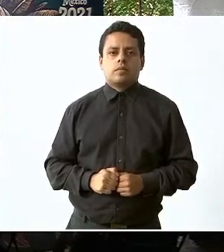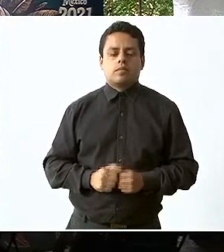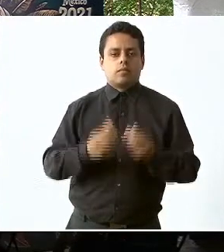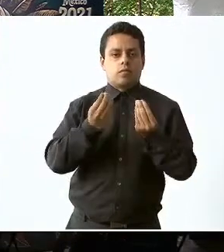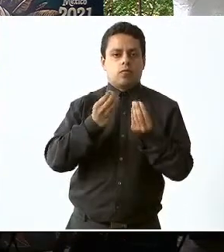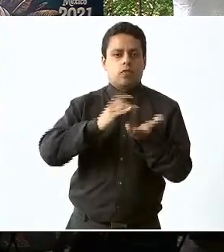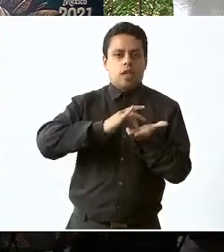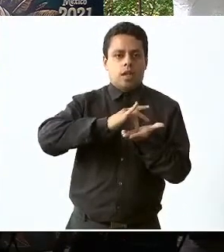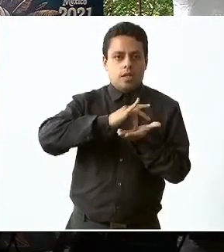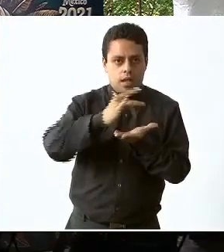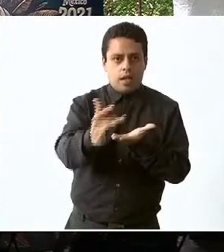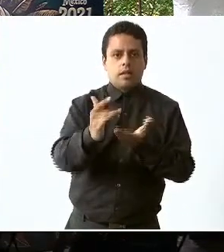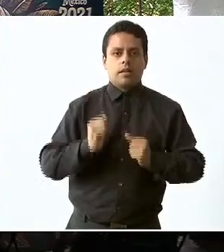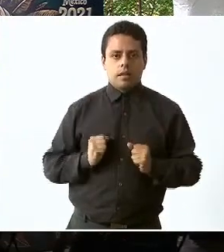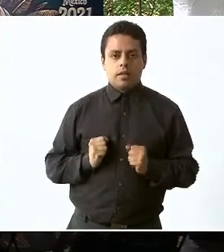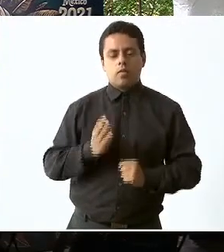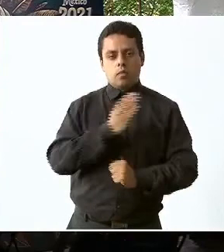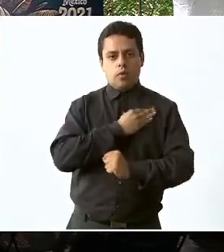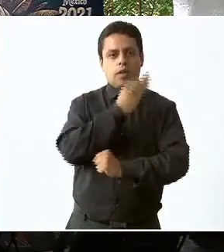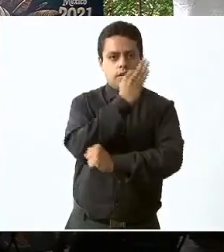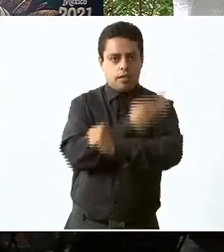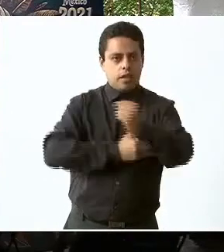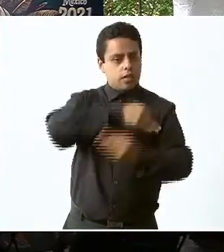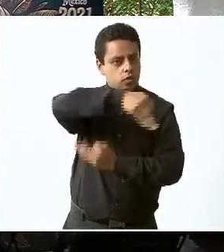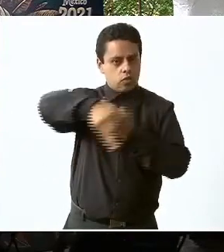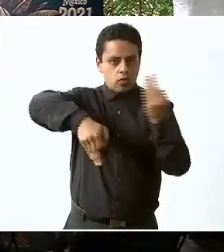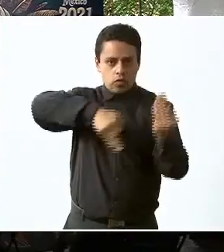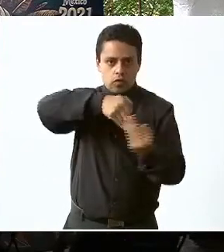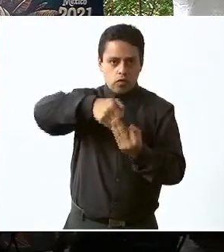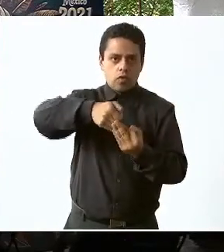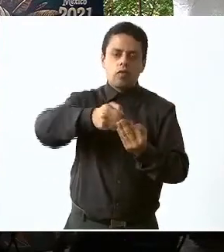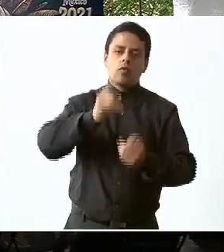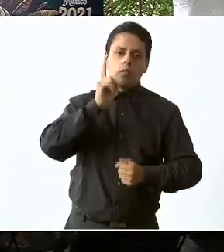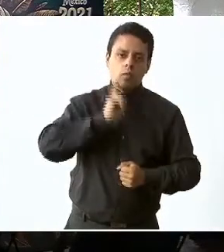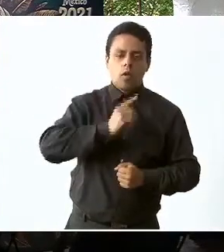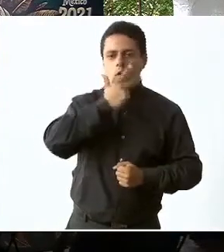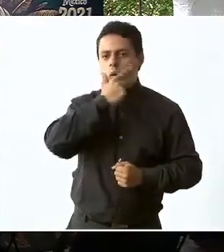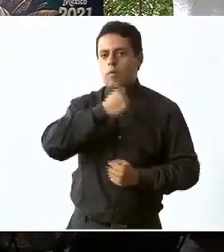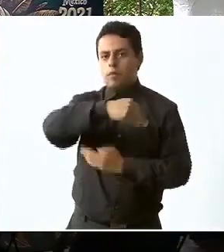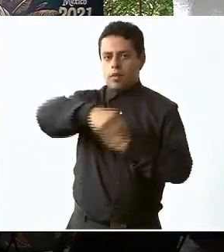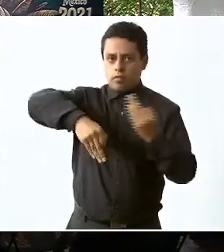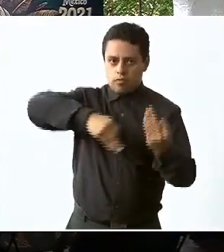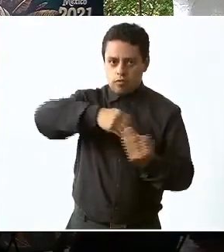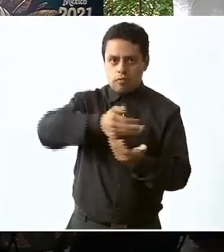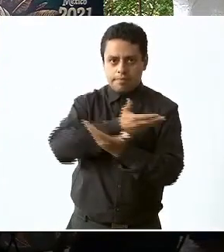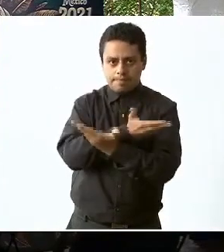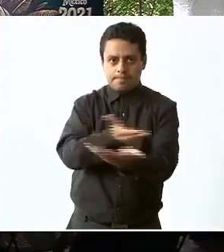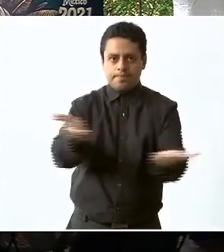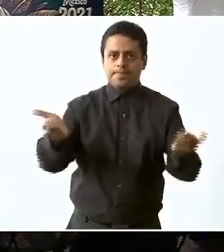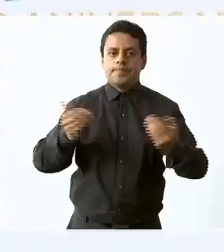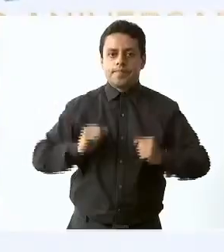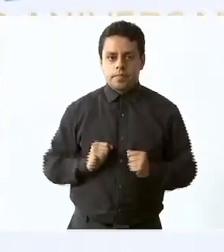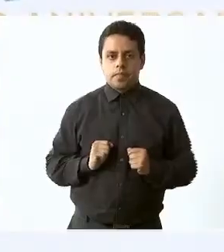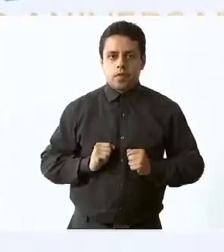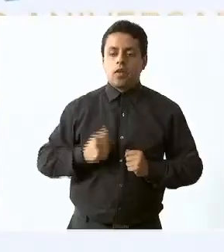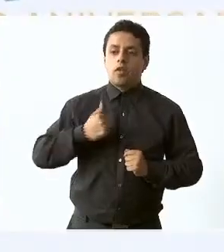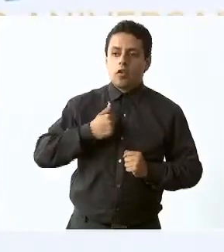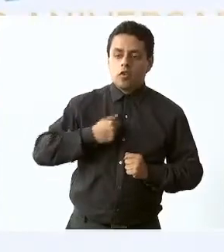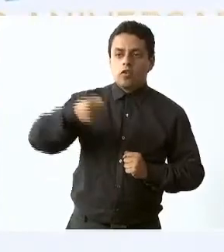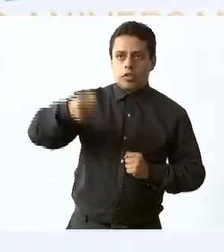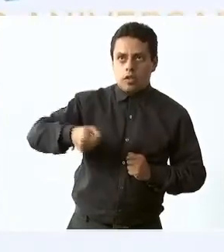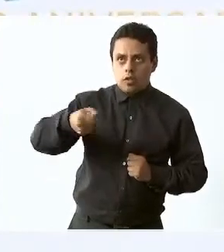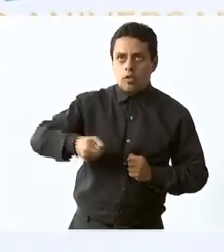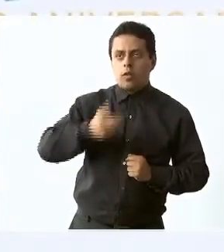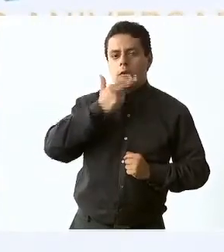Muchas gracias. Muy buenas tardes tengan todas y todos ustedes. Saludo con aprecio y respeto